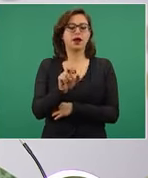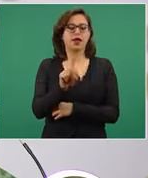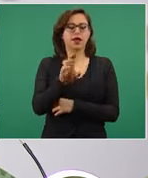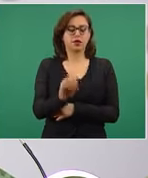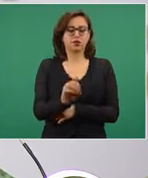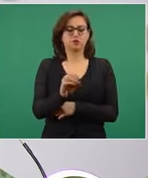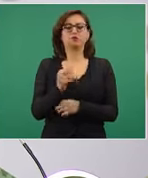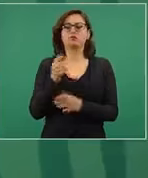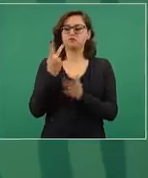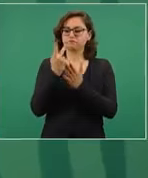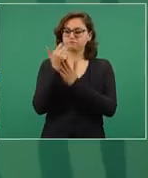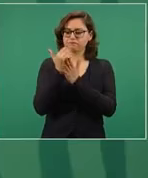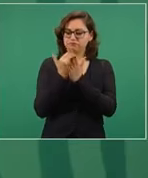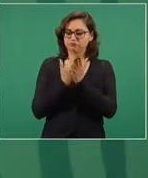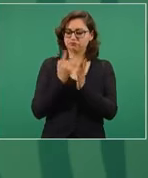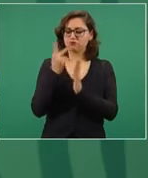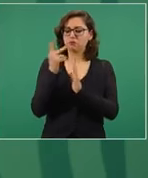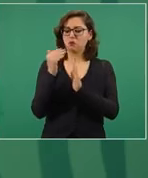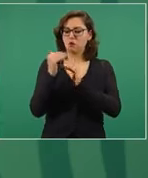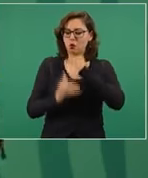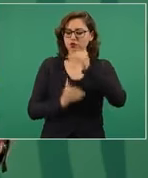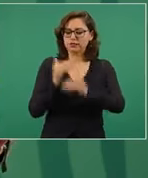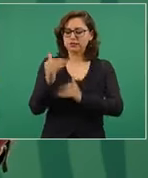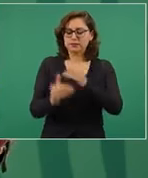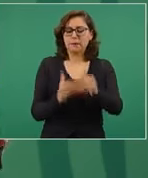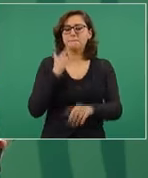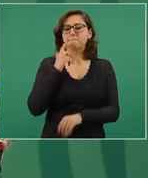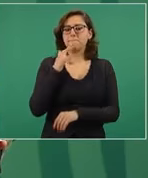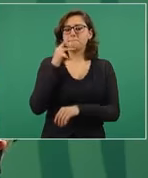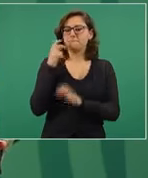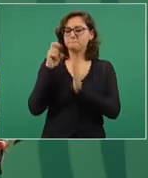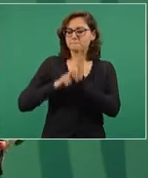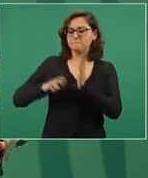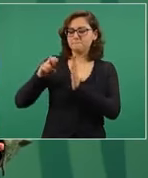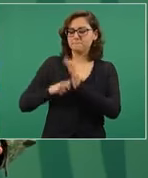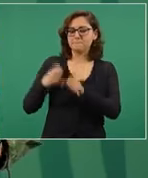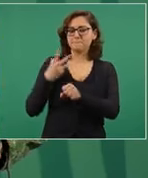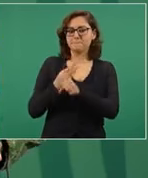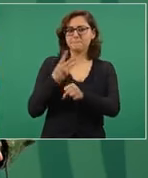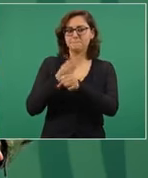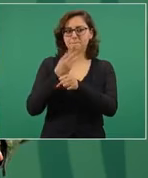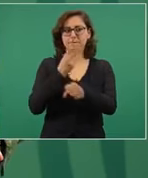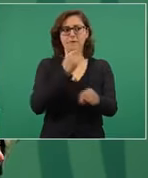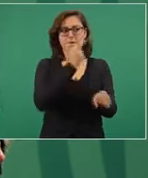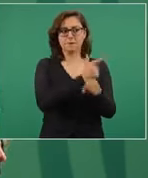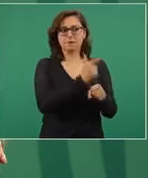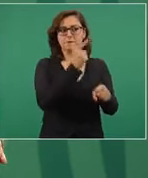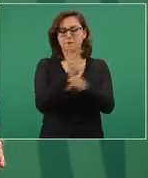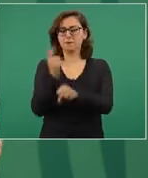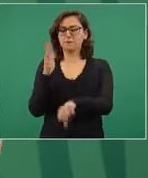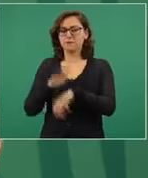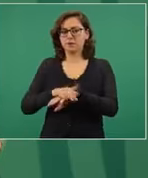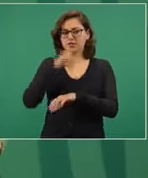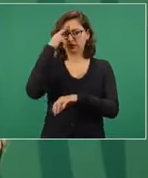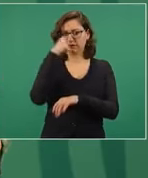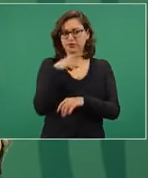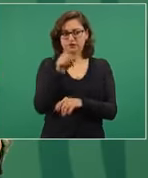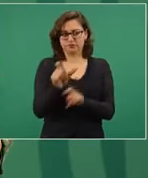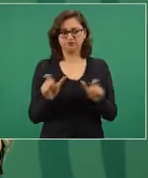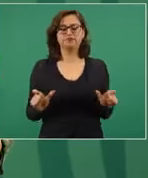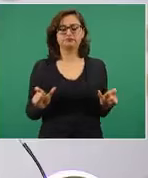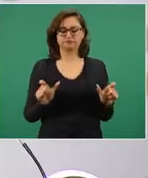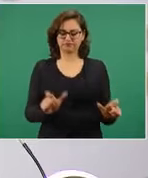mejorando los procedimientos y cómo han ido detectando o facilitándoles la detección de la introducción de armas